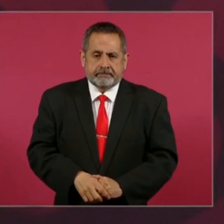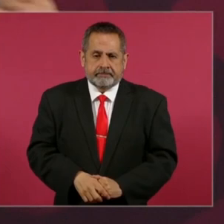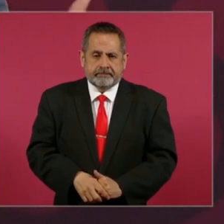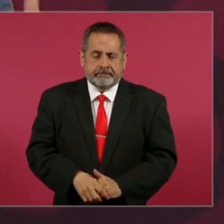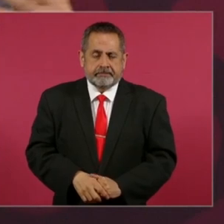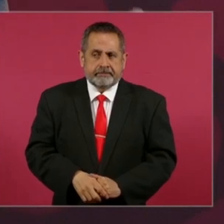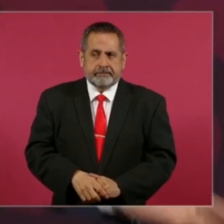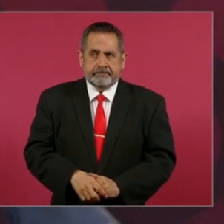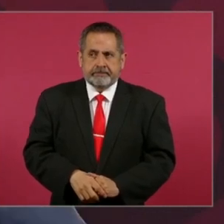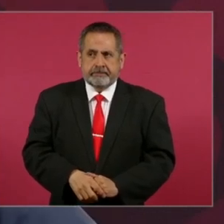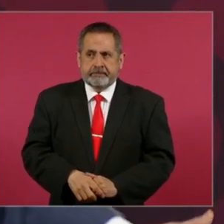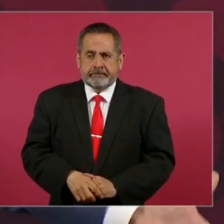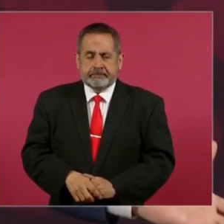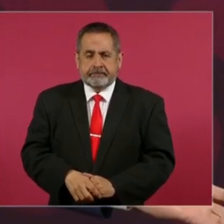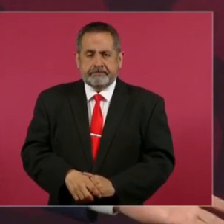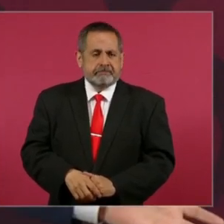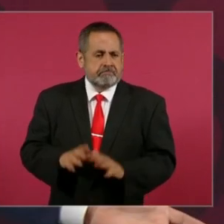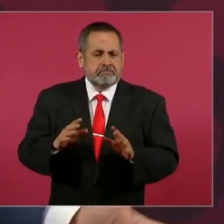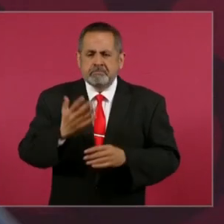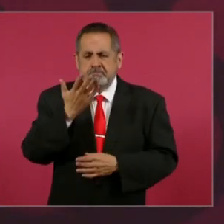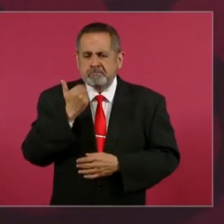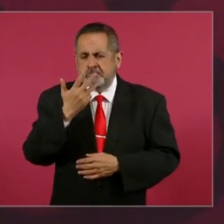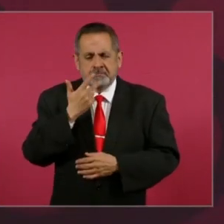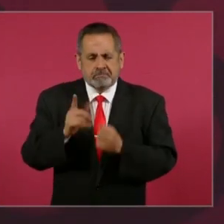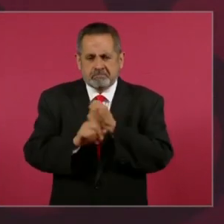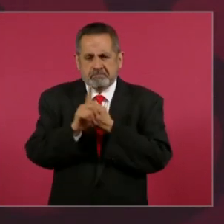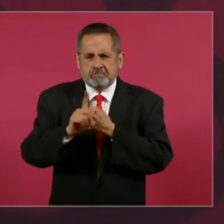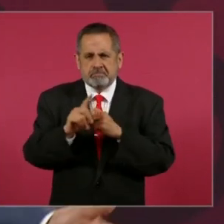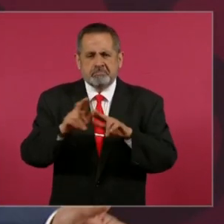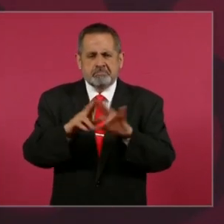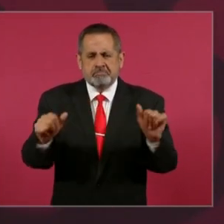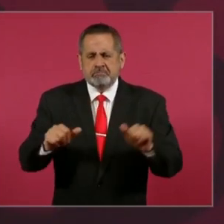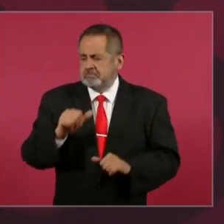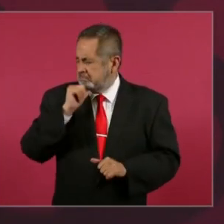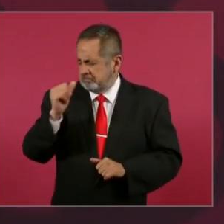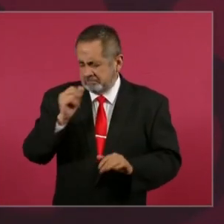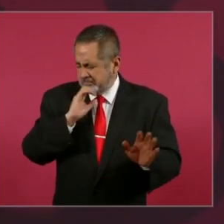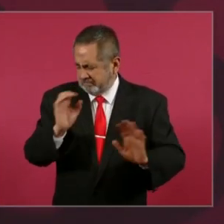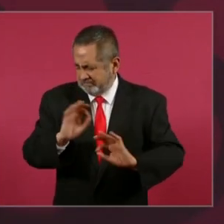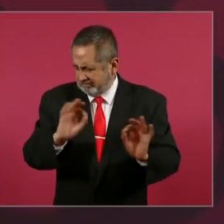Porque no tenemos problema de nada. ¿Y